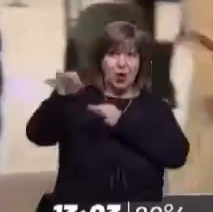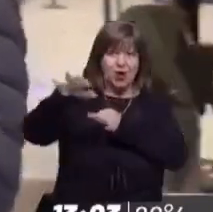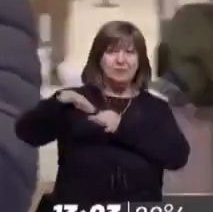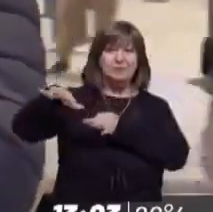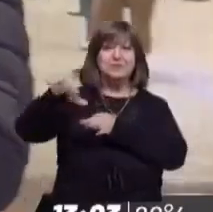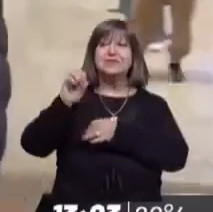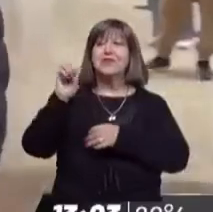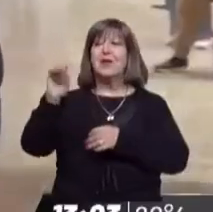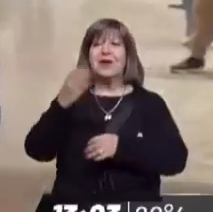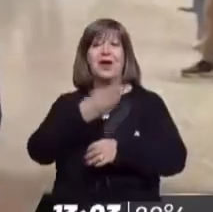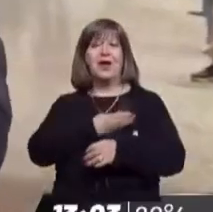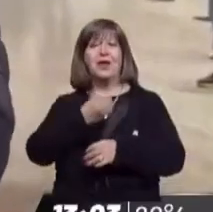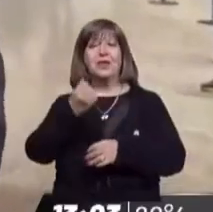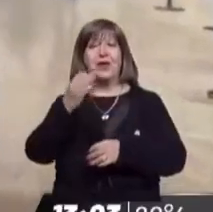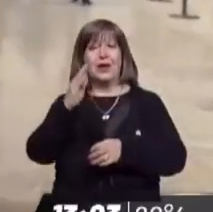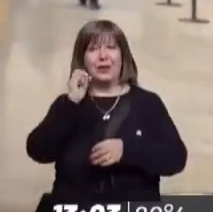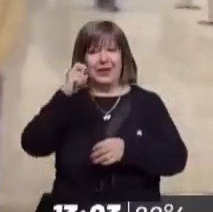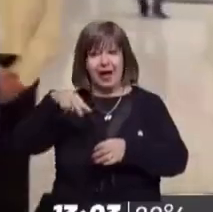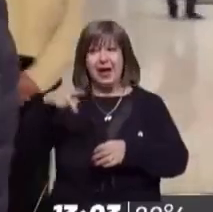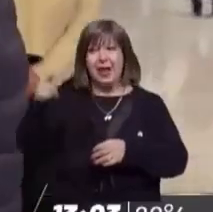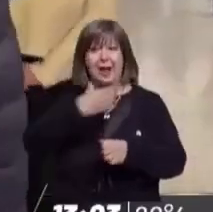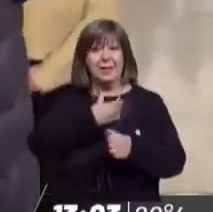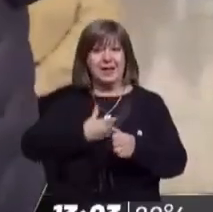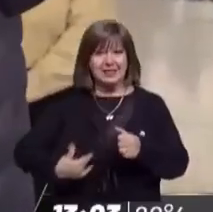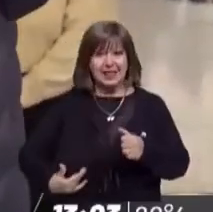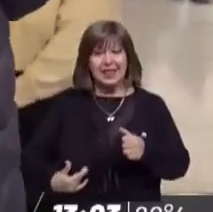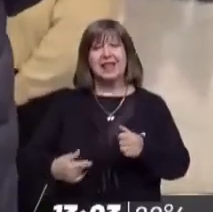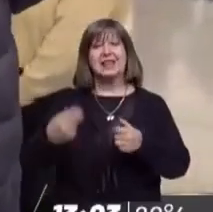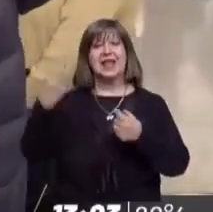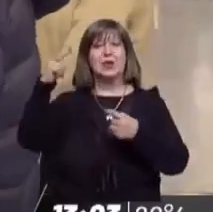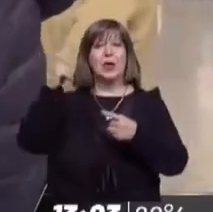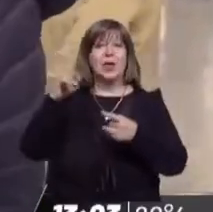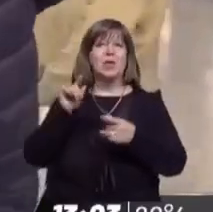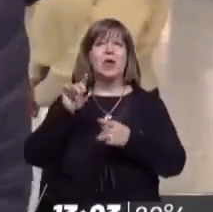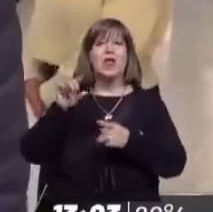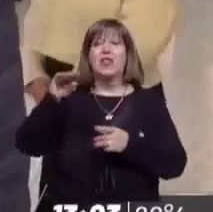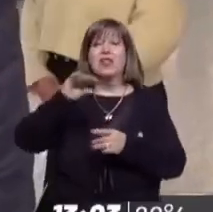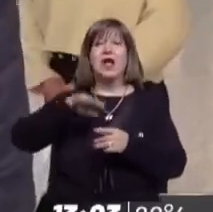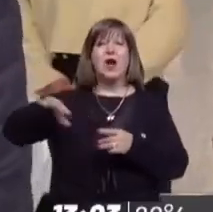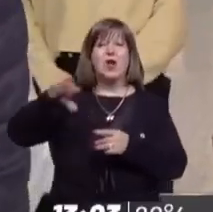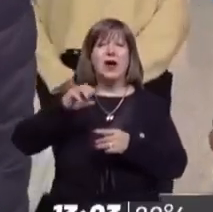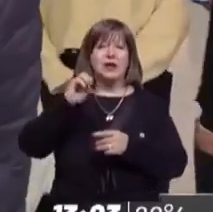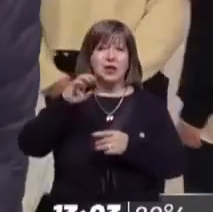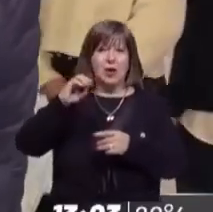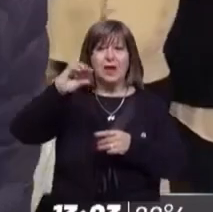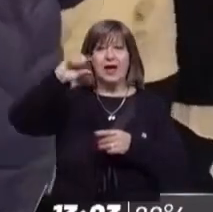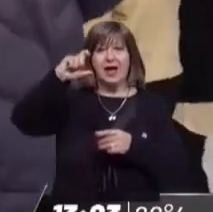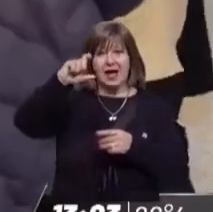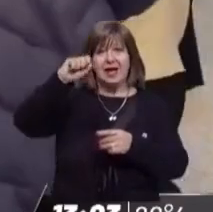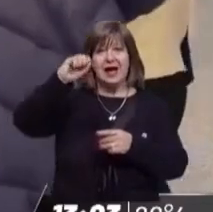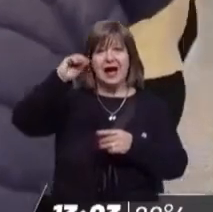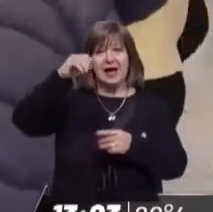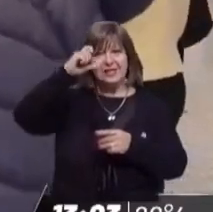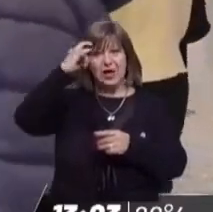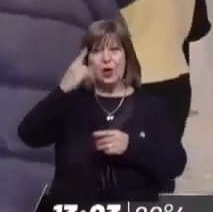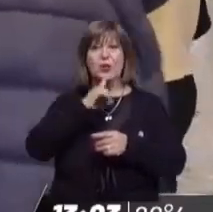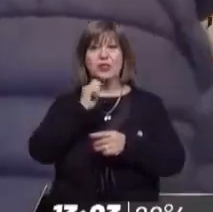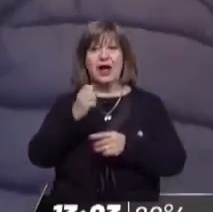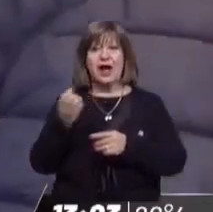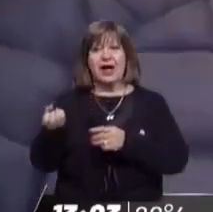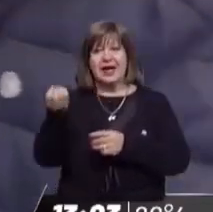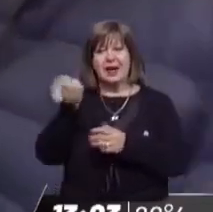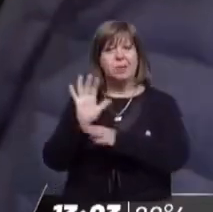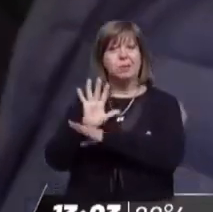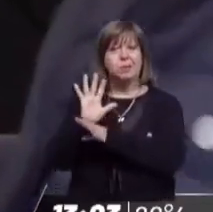querido, te saludo. Hola, Fabián querido. González, presidente de la Cámara de Turismo de Cacheuta. Me contabas algo, piola. ¿Octava edición de la